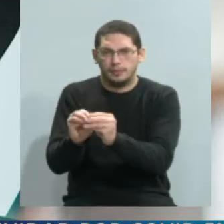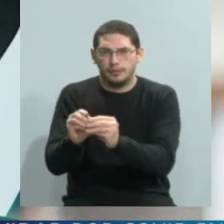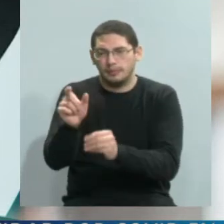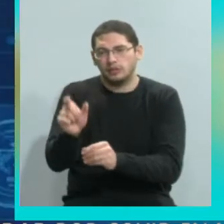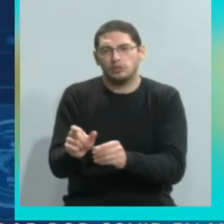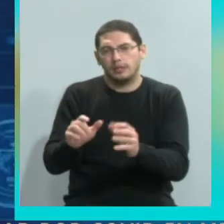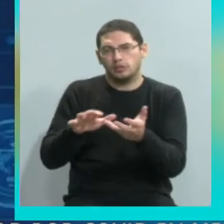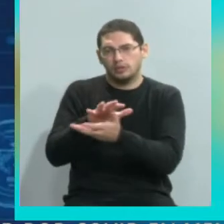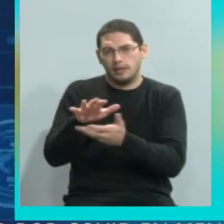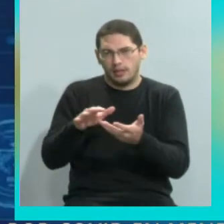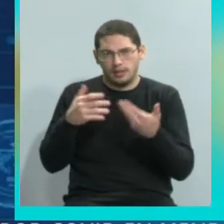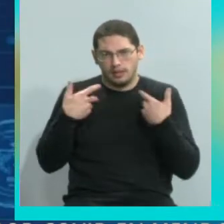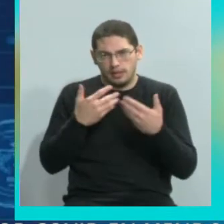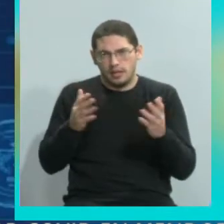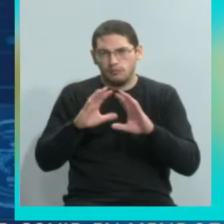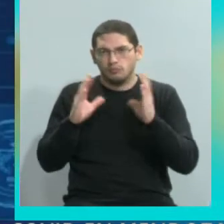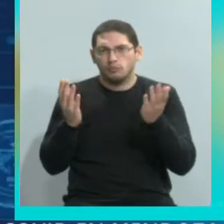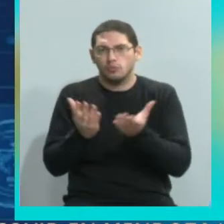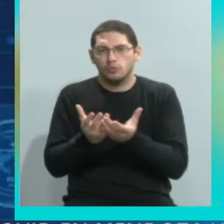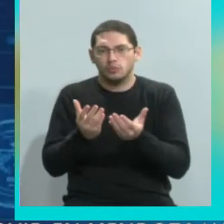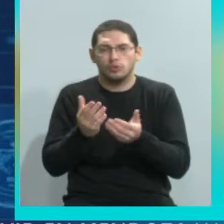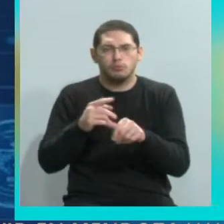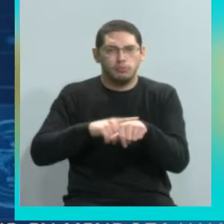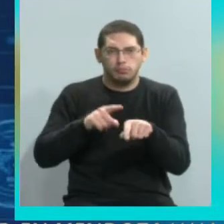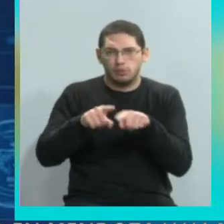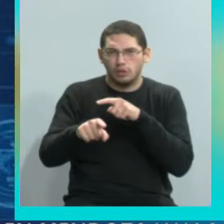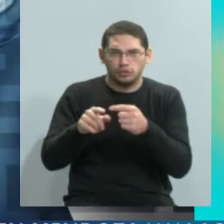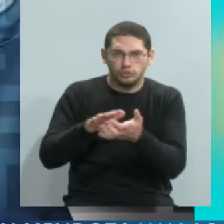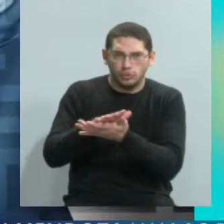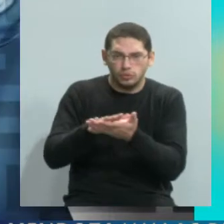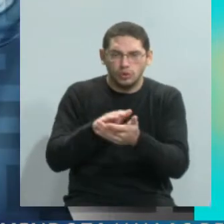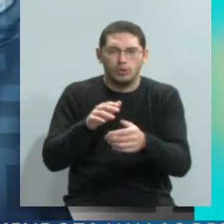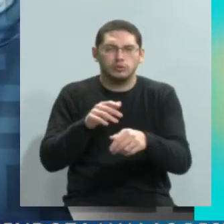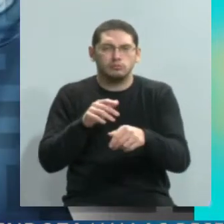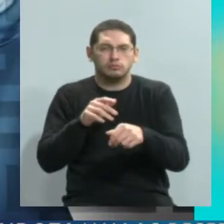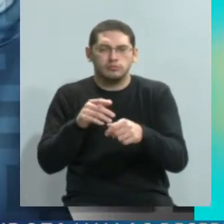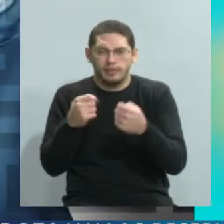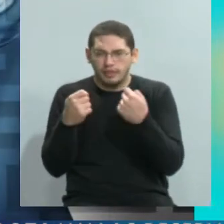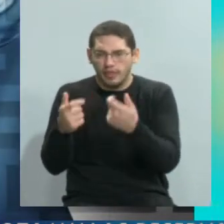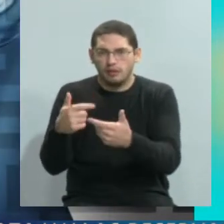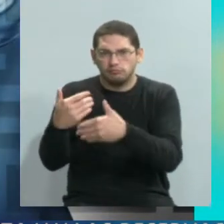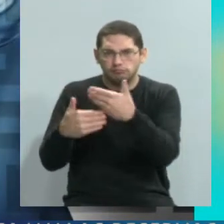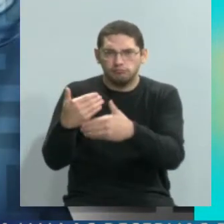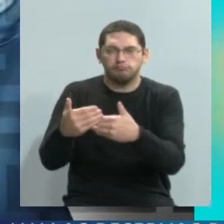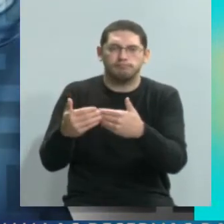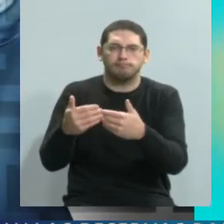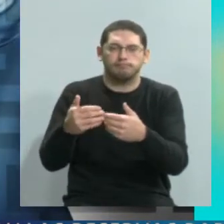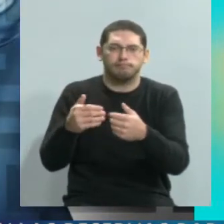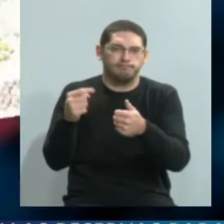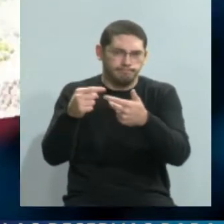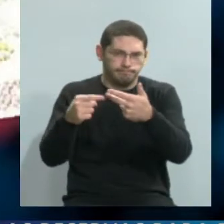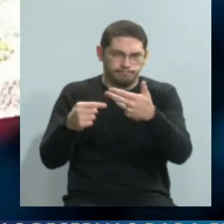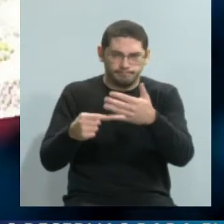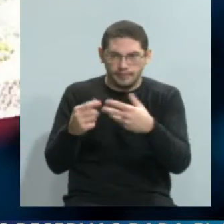¿no? Es buscar la inmediatez, buscar soluciones prácticas y proveerle de herramientas puntualmente para que